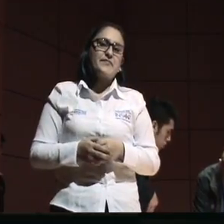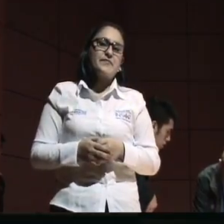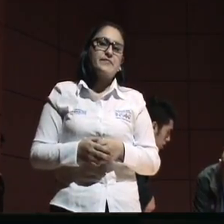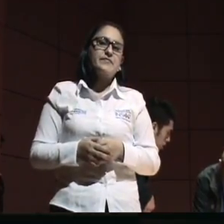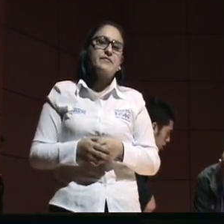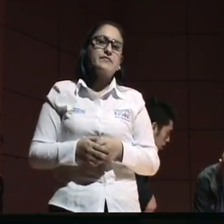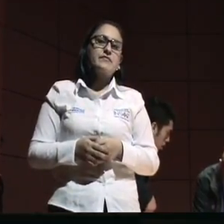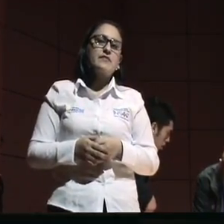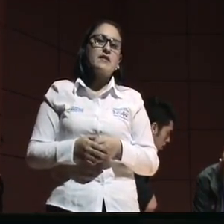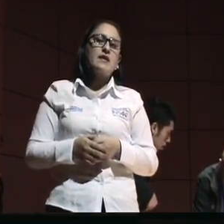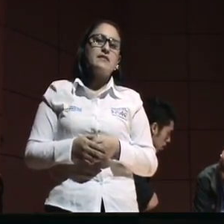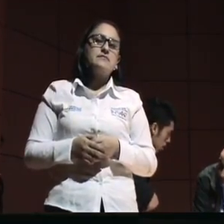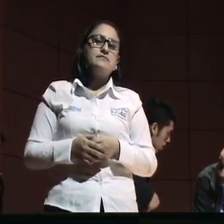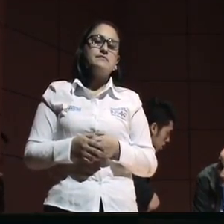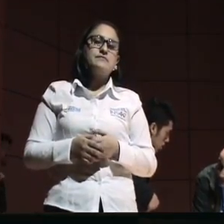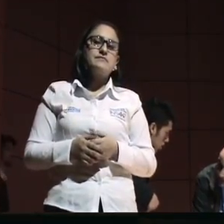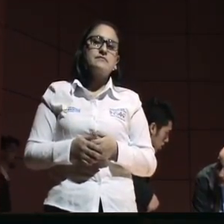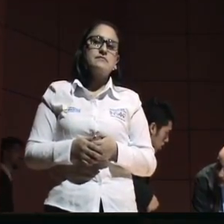Aquí yo